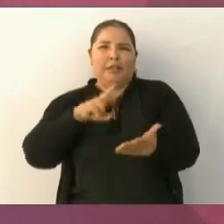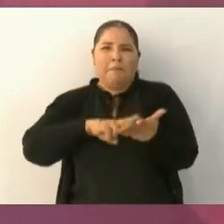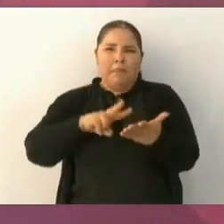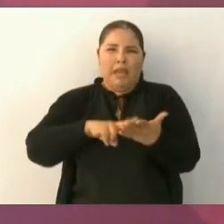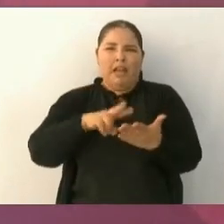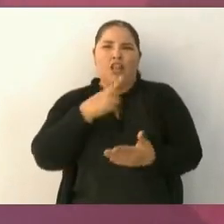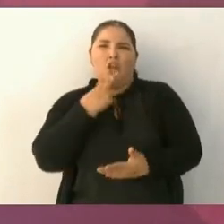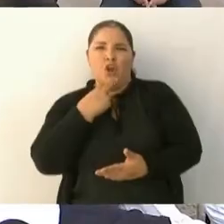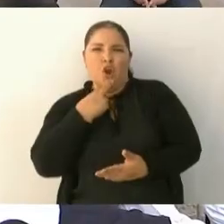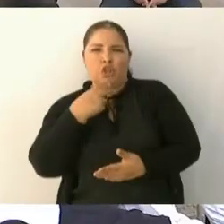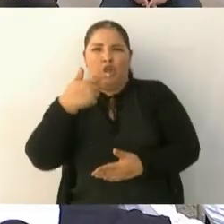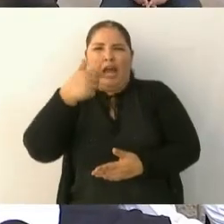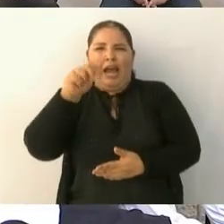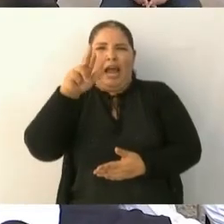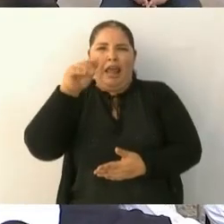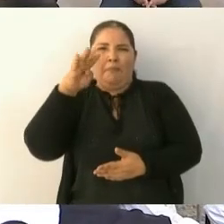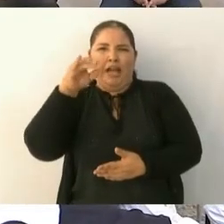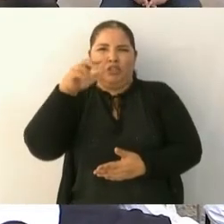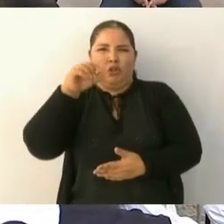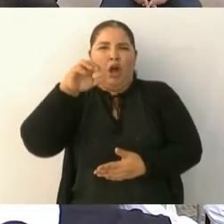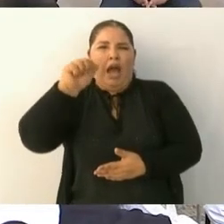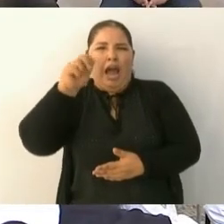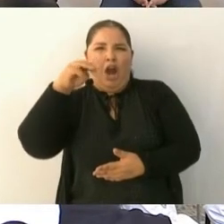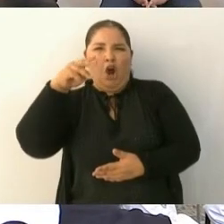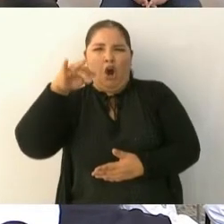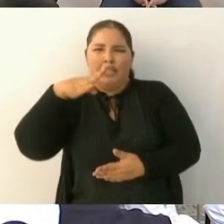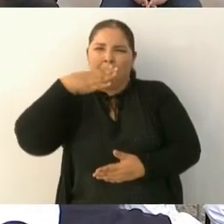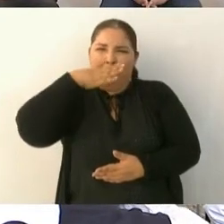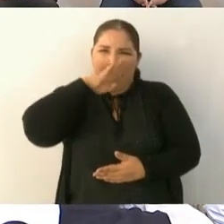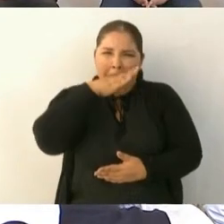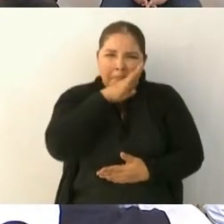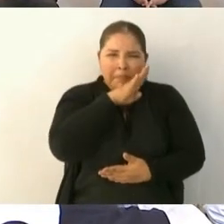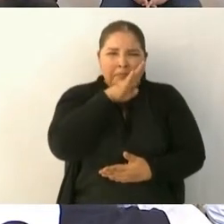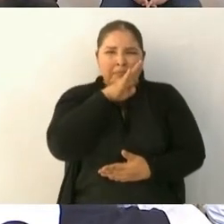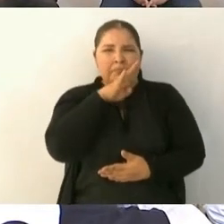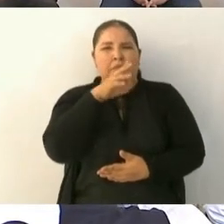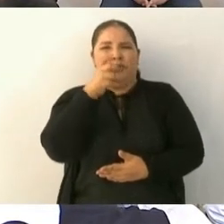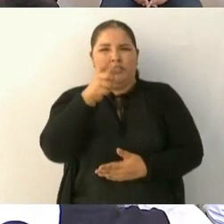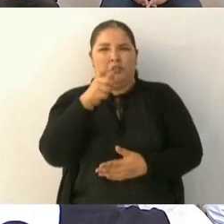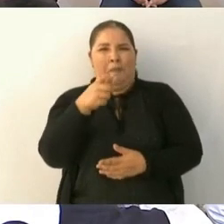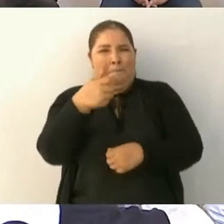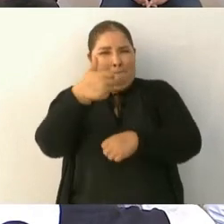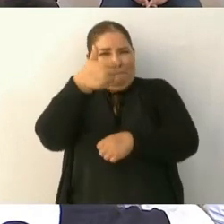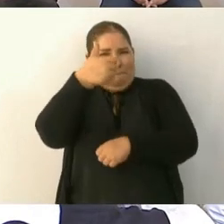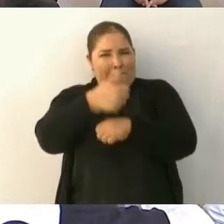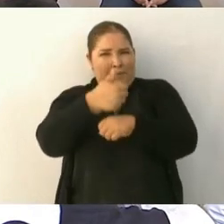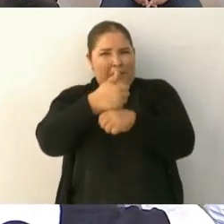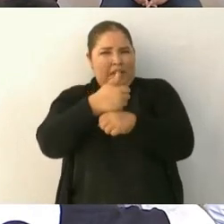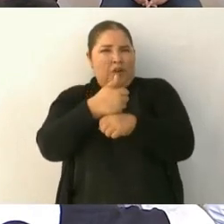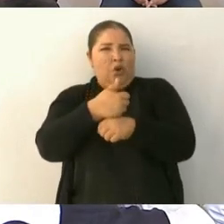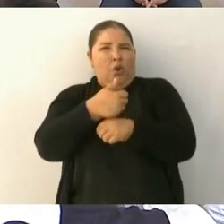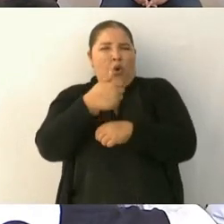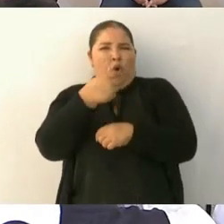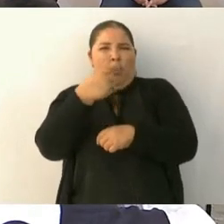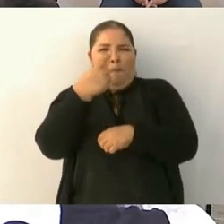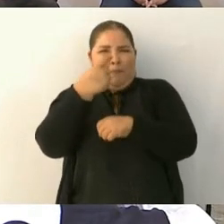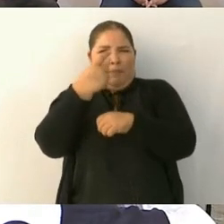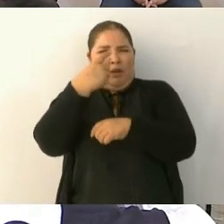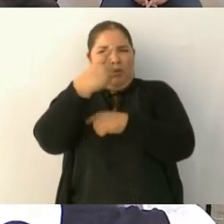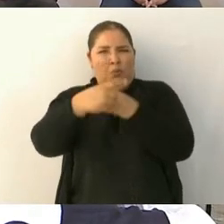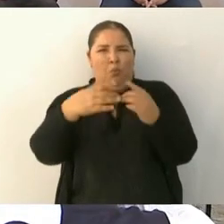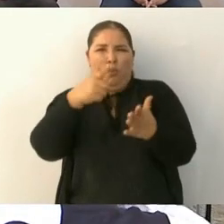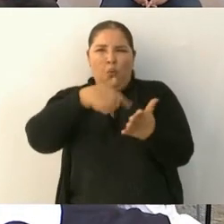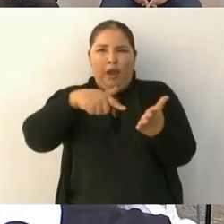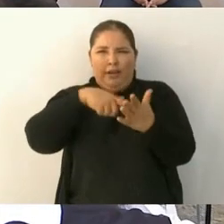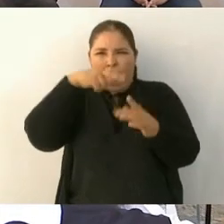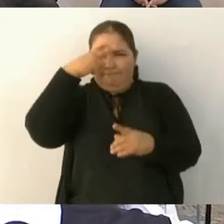garbanzo y ajonjolí, maíz también, lo que lo coloca entre los primeros lugares en la generación del Producto Interno Bruto